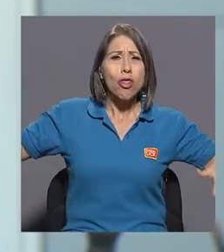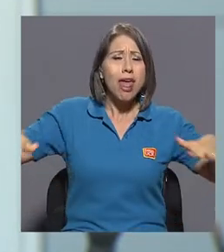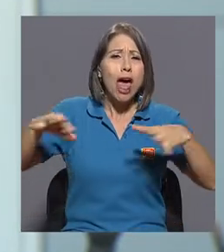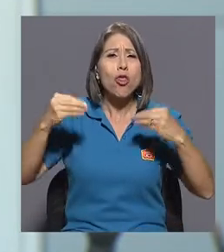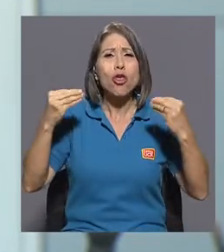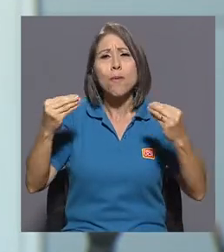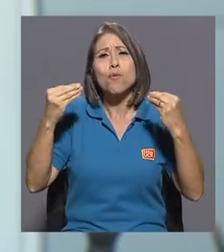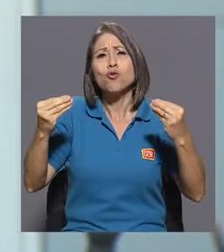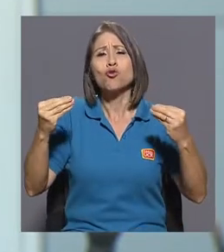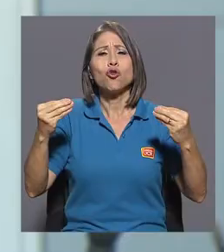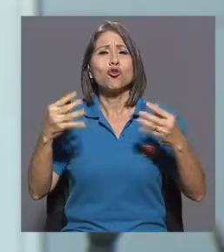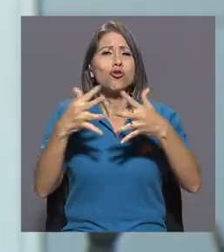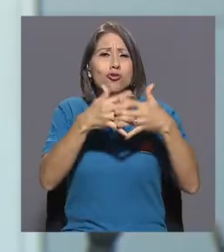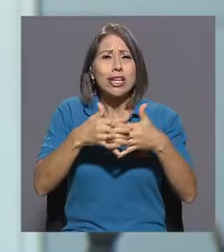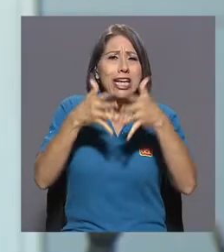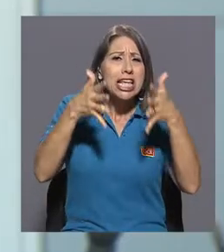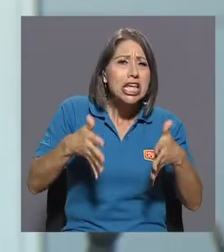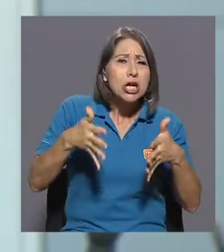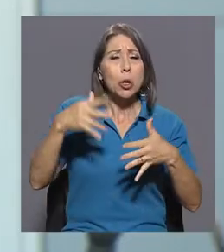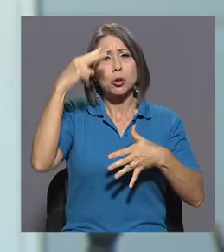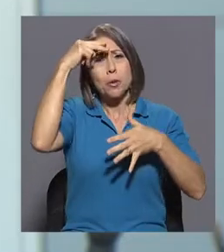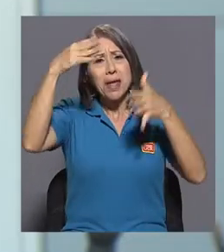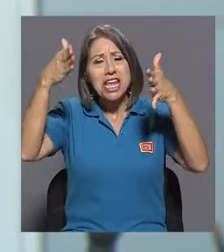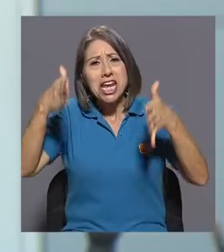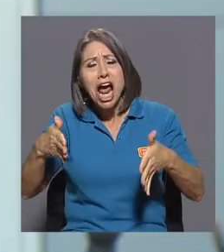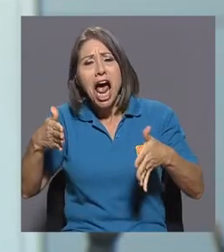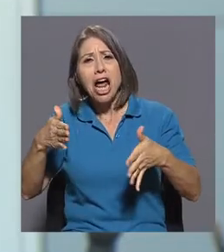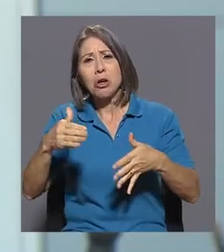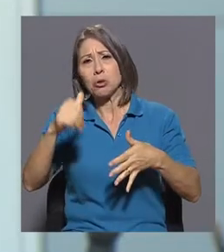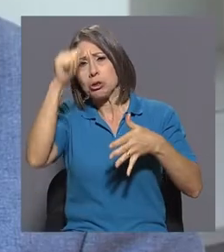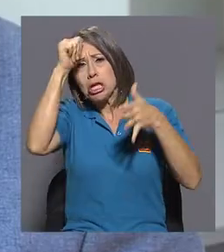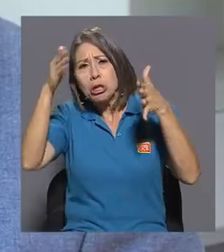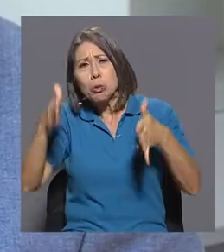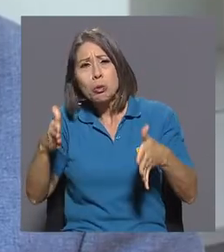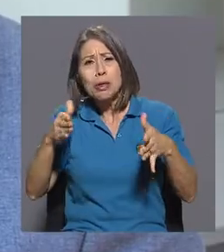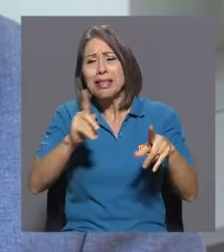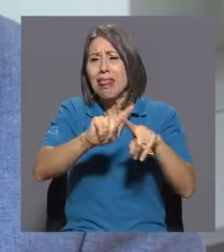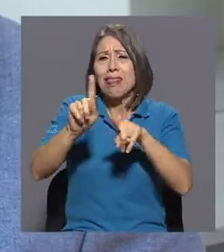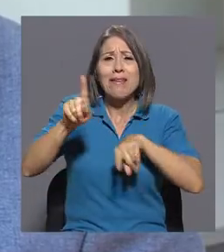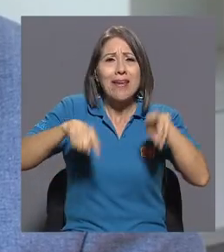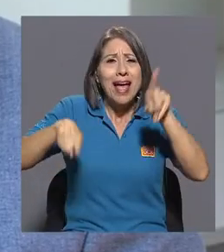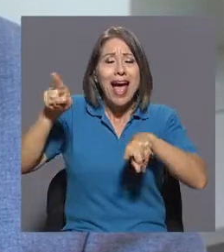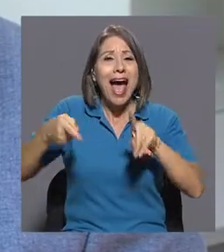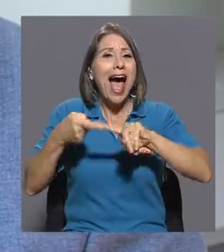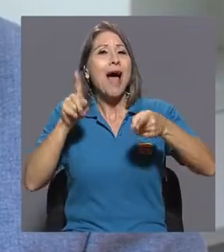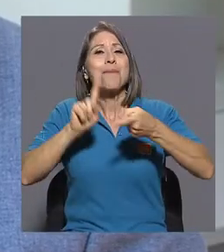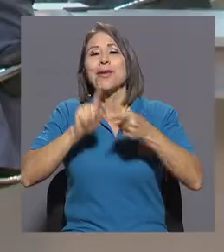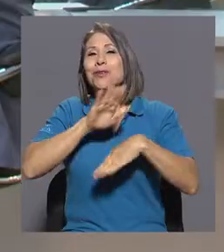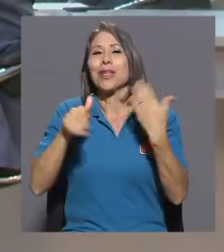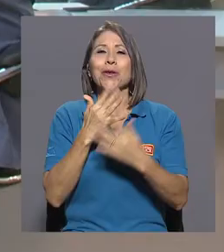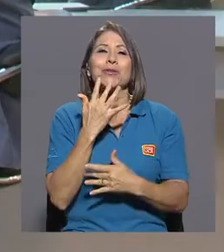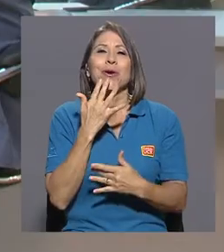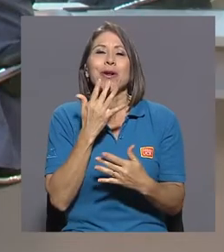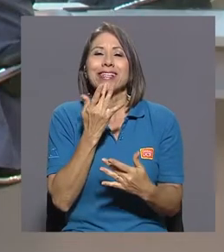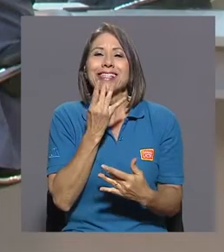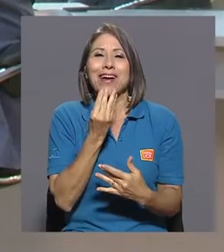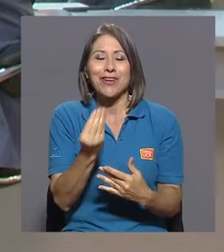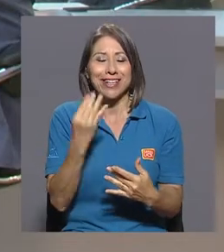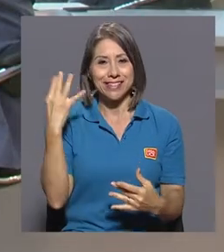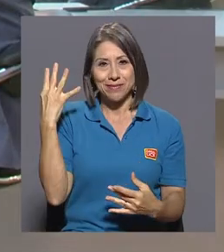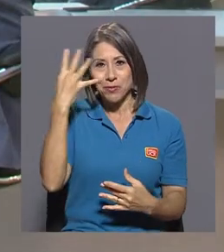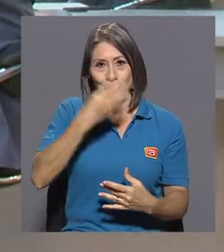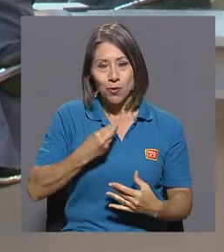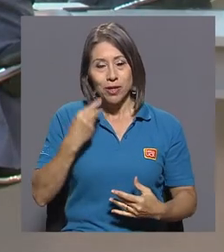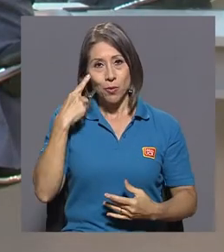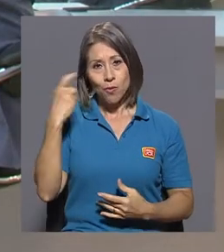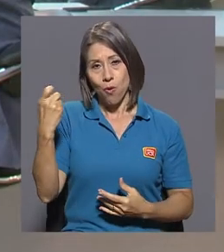mexicanos, hindúes, de todo. Tenía amigos de todos colores y sabores. Entonces fue muy bonito porque